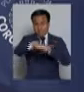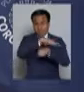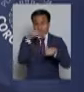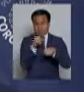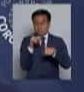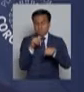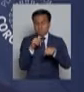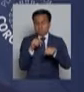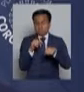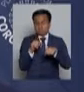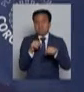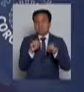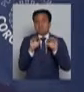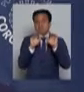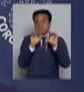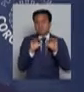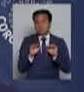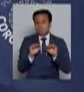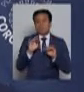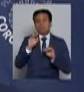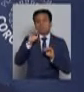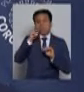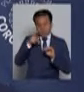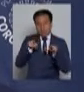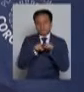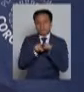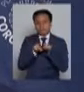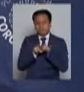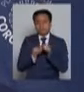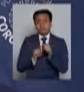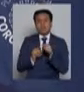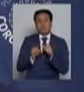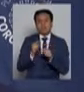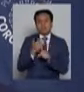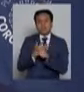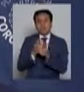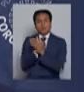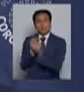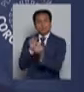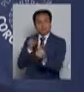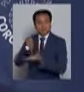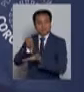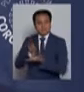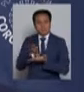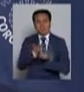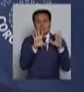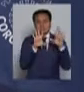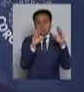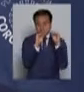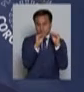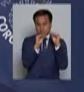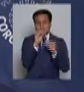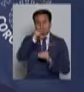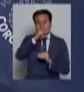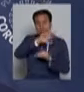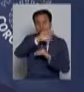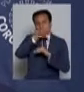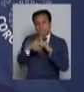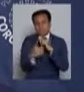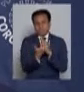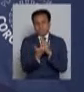Pascua, el mismo toque de queda que rige para el resto del país, o sea, de 22 de la noche hasta